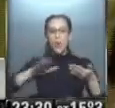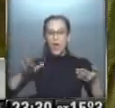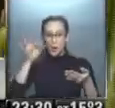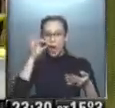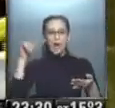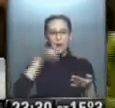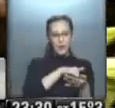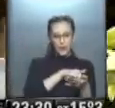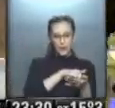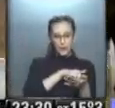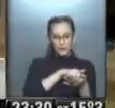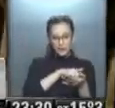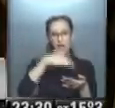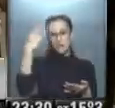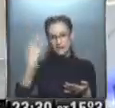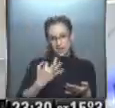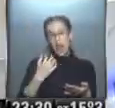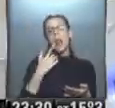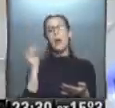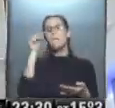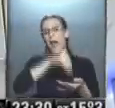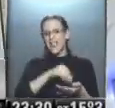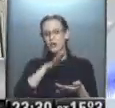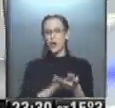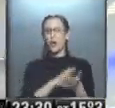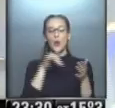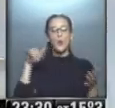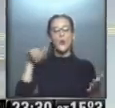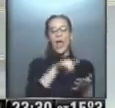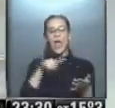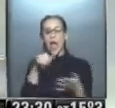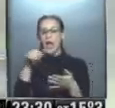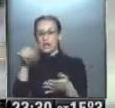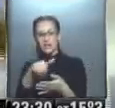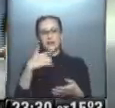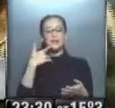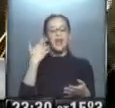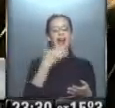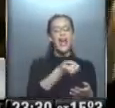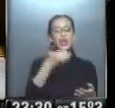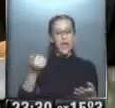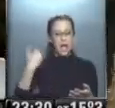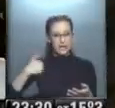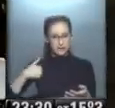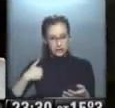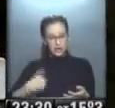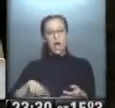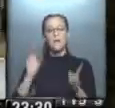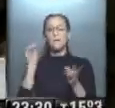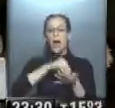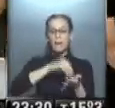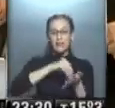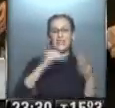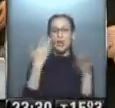B737-800 Next Generation para sumar a la flota de vuelos de cabotaje y regionales de la aerolínea de bandera. La incorporación de las